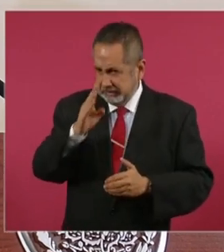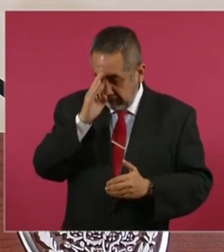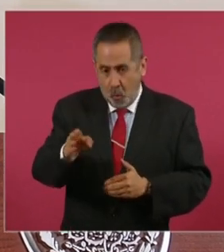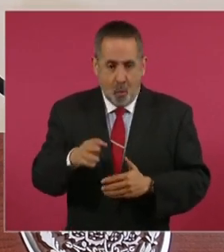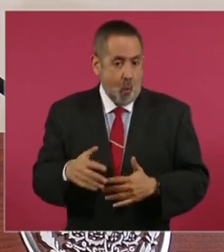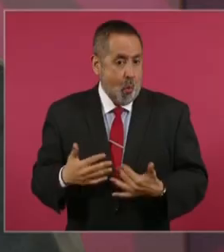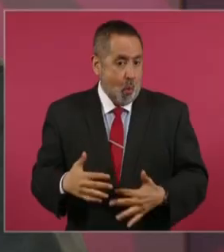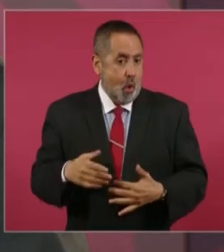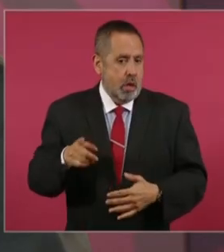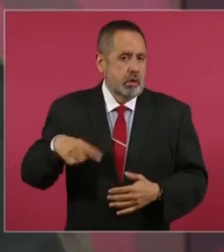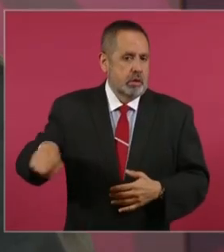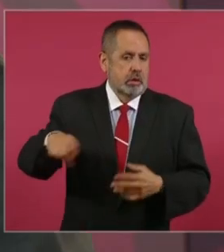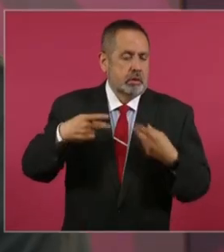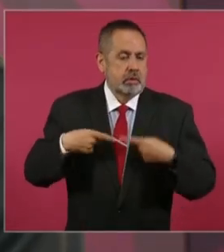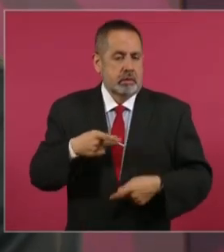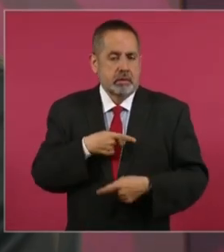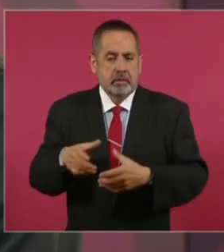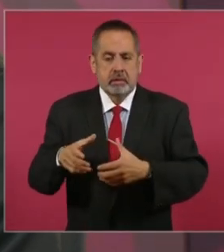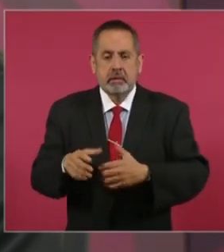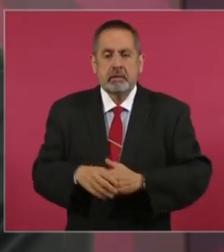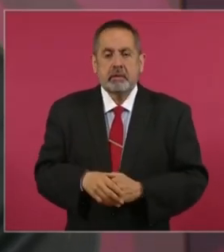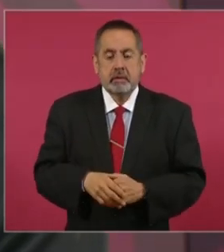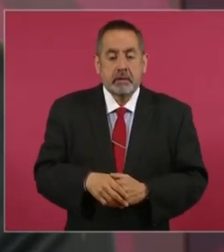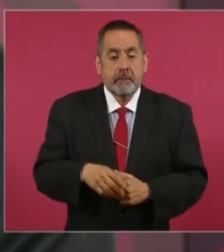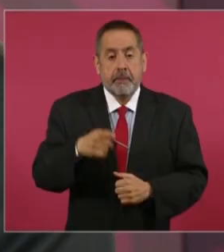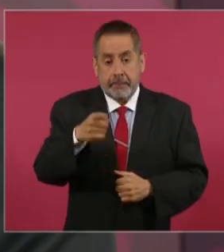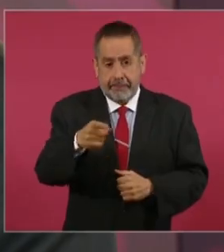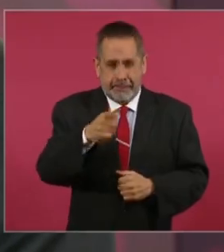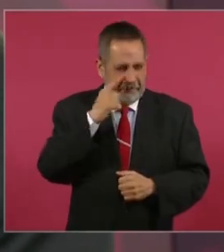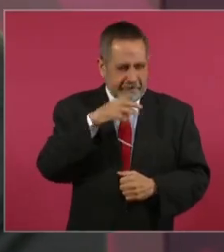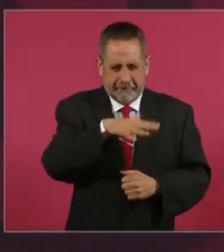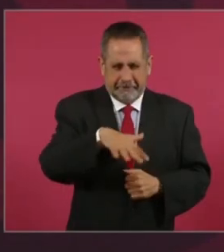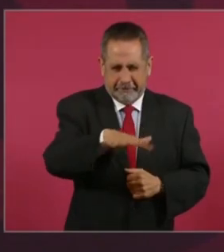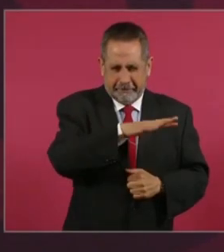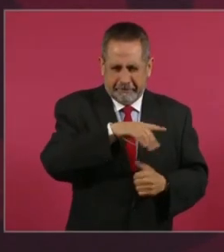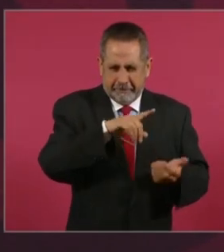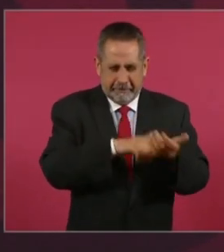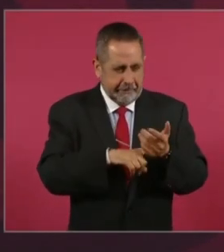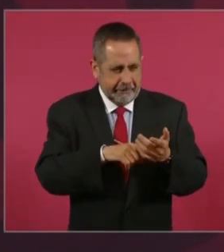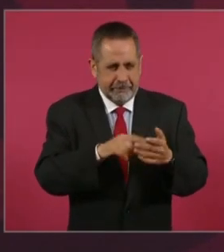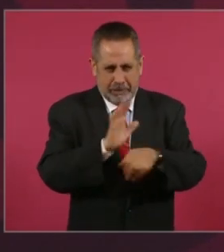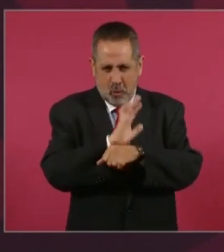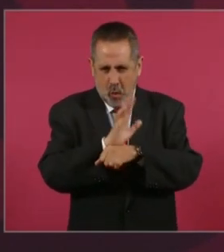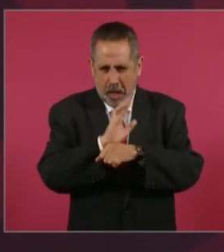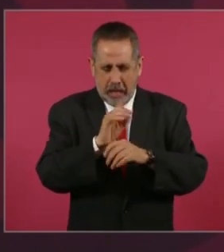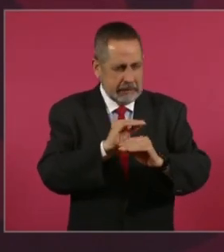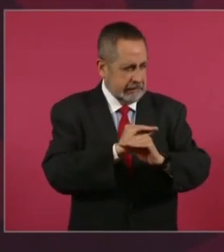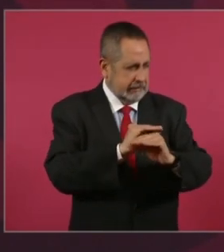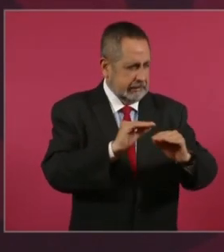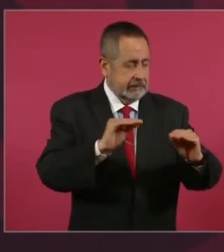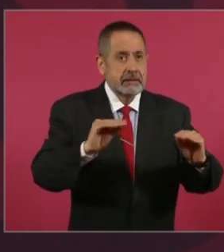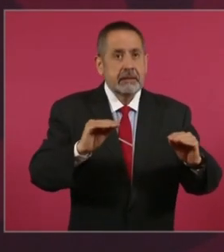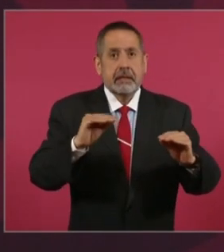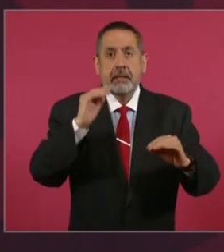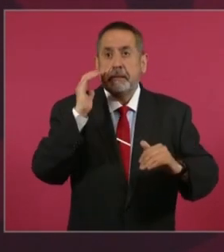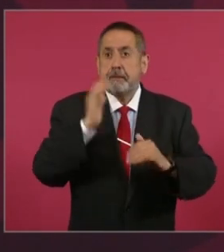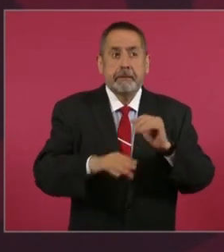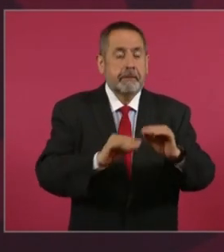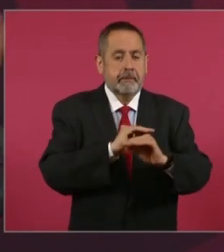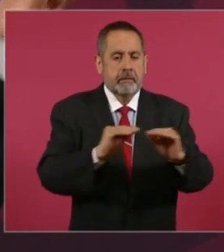y bueno, pero en ese ambiente de desolación termina la película